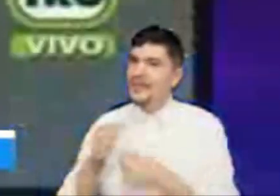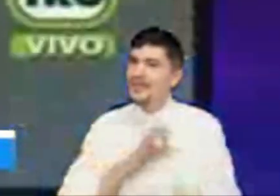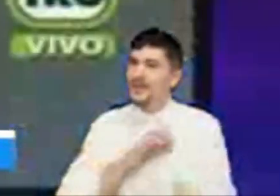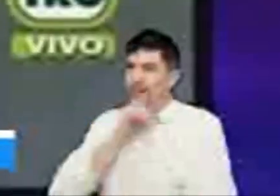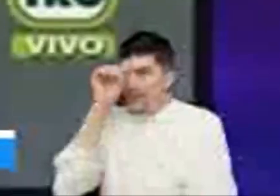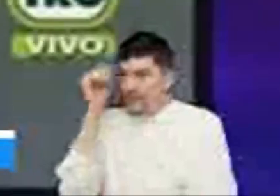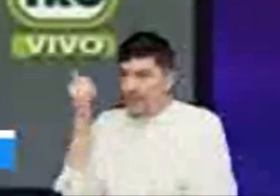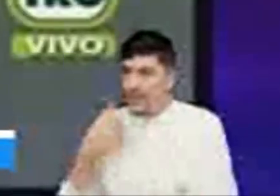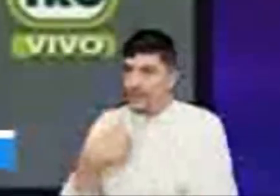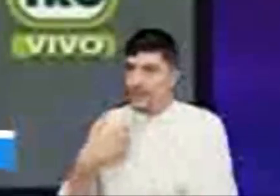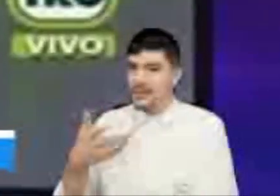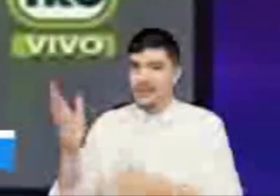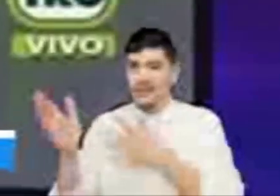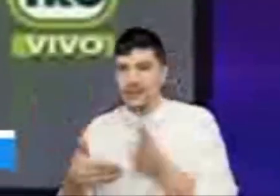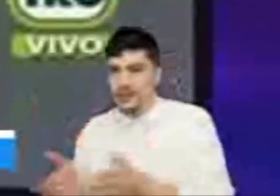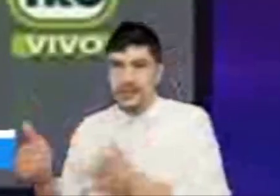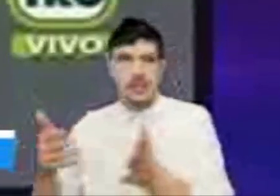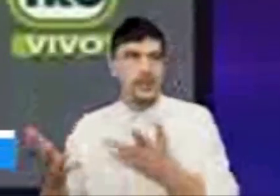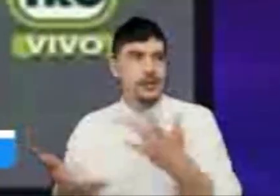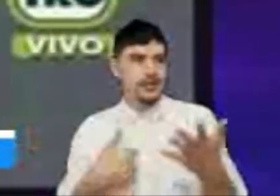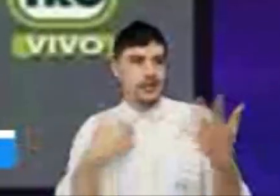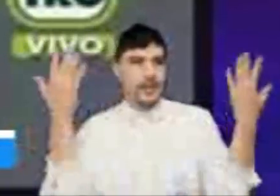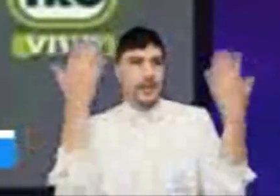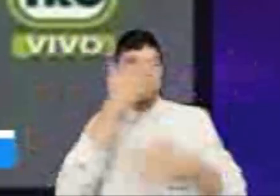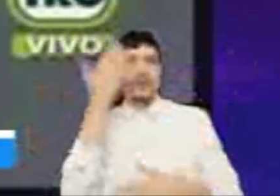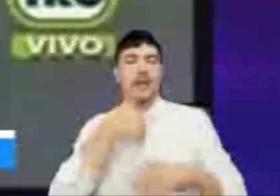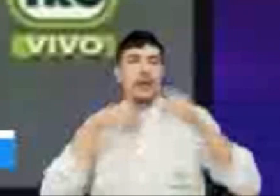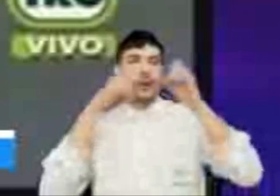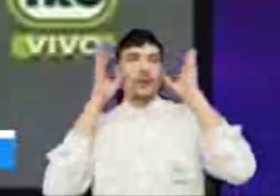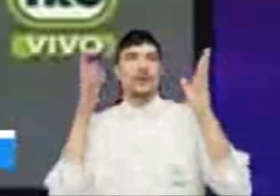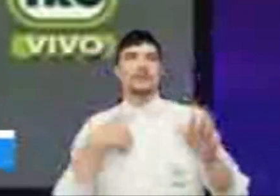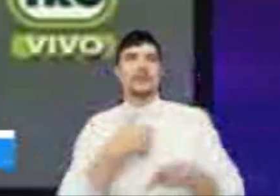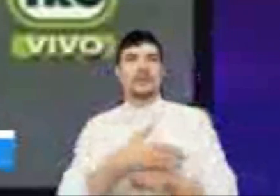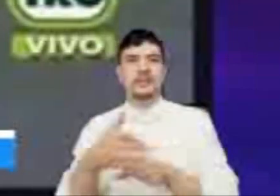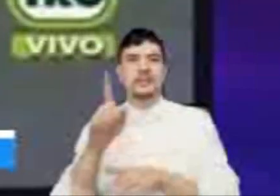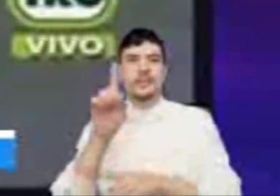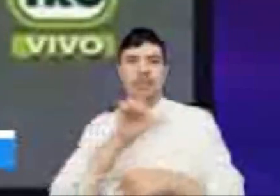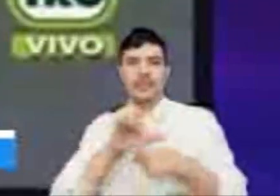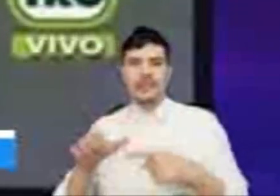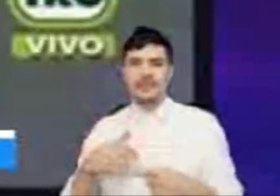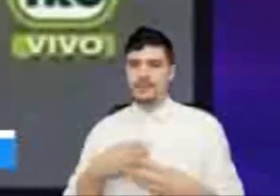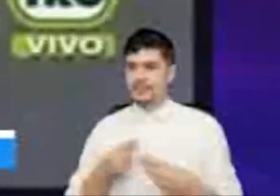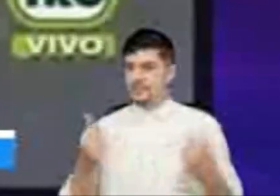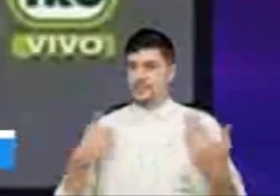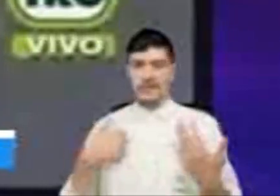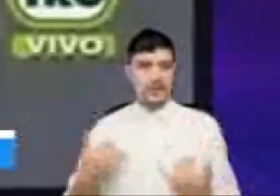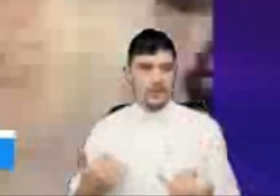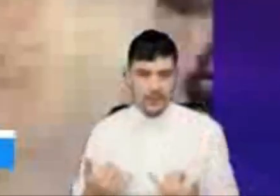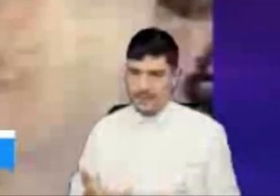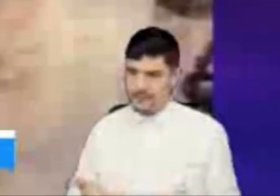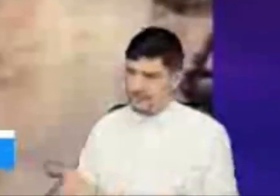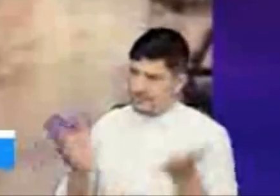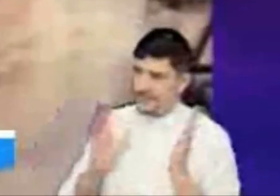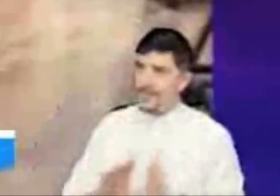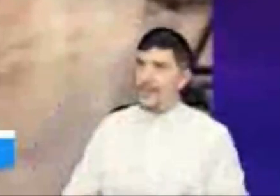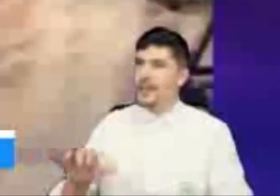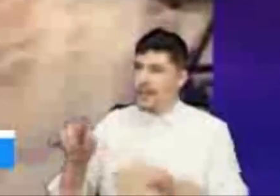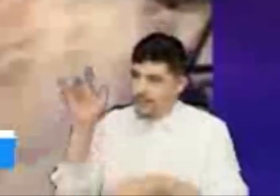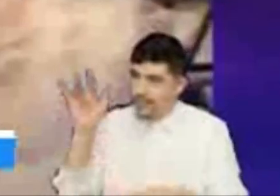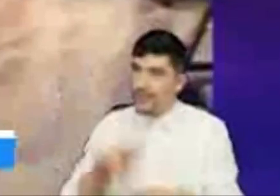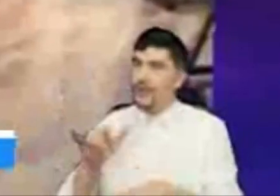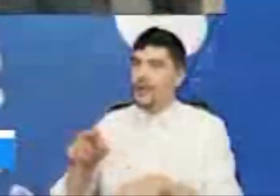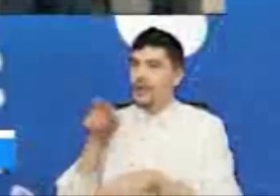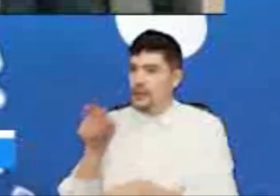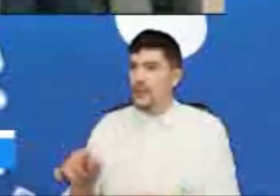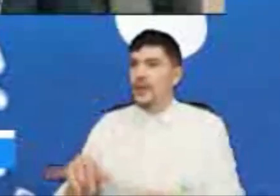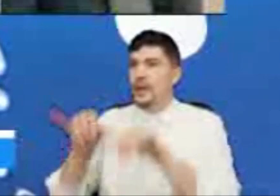embarcó en esa película de terror. Luego me pasó a la semana y un día me dijo, nos toca que te quedes haciendo el Café